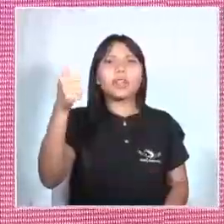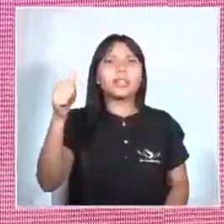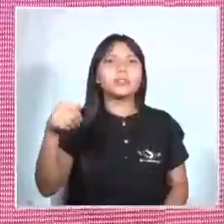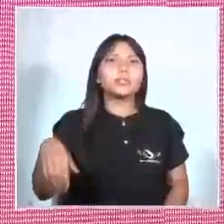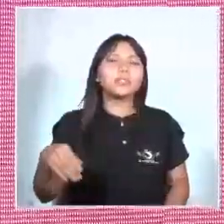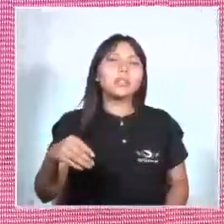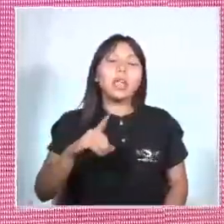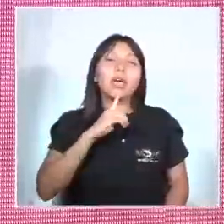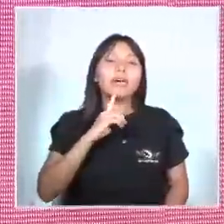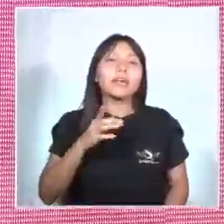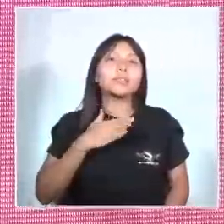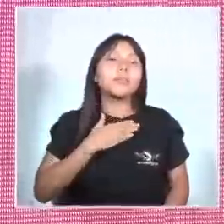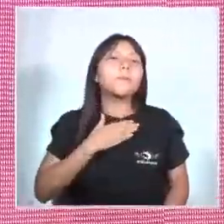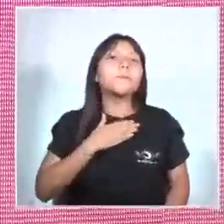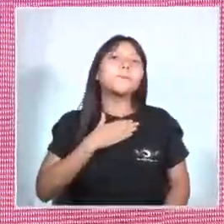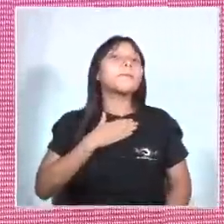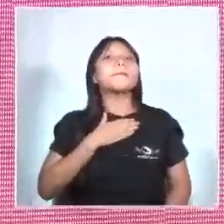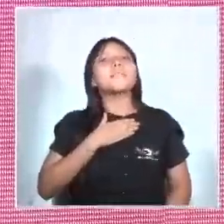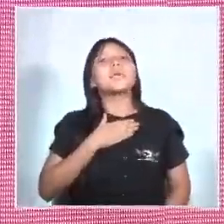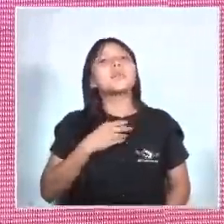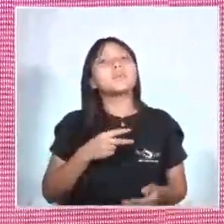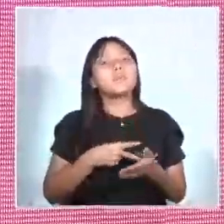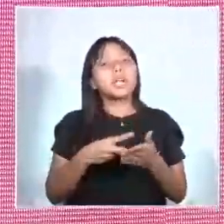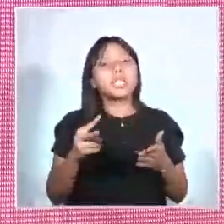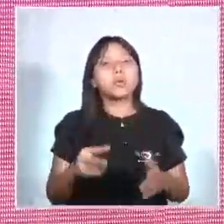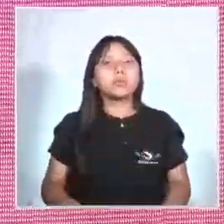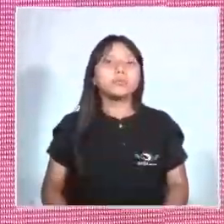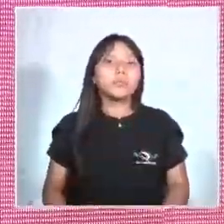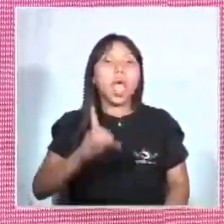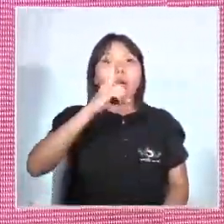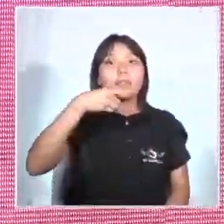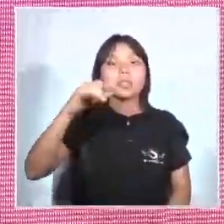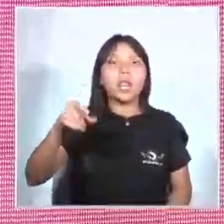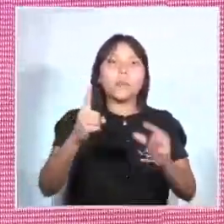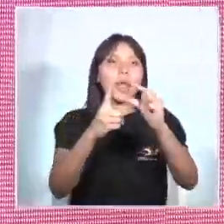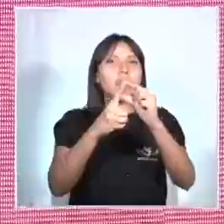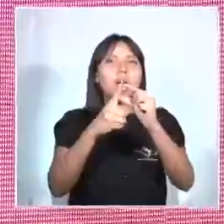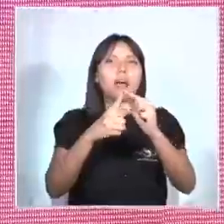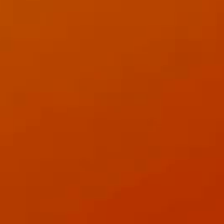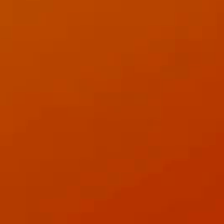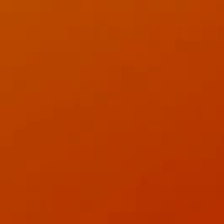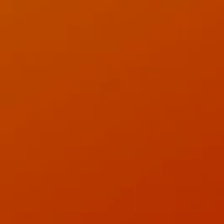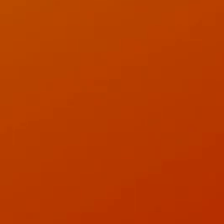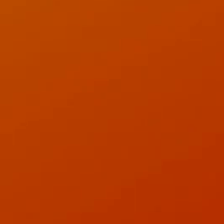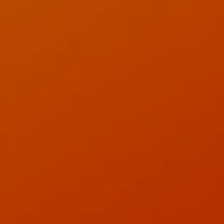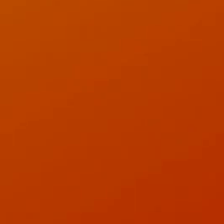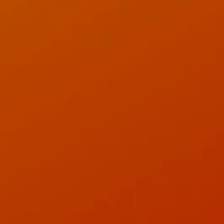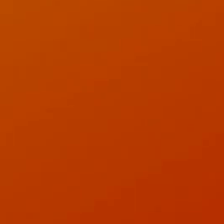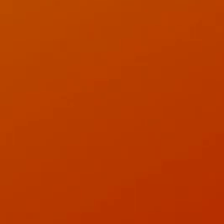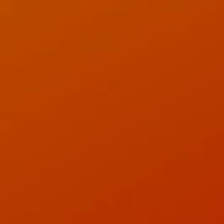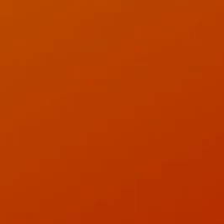Es mi texto base en esta presentación. Dice la palabra: porque somos